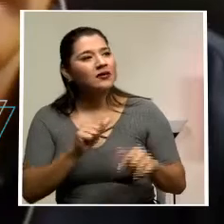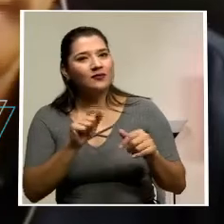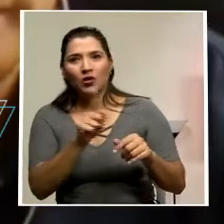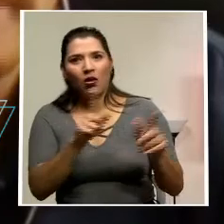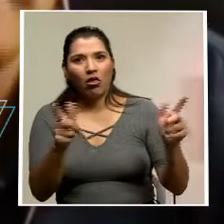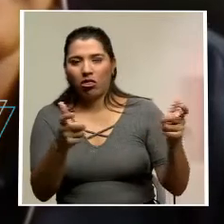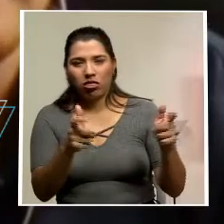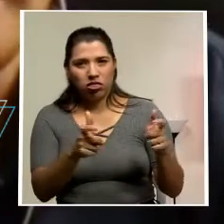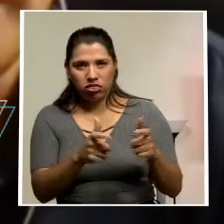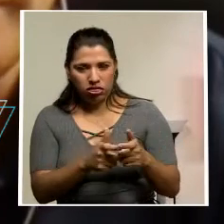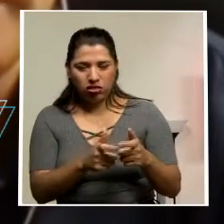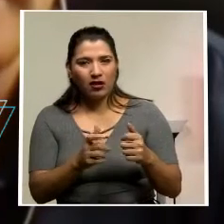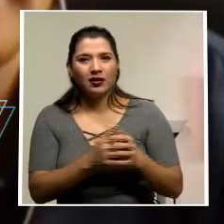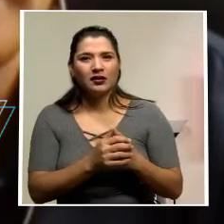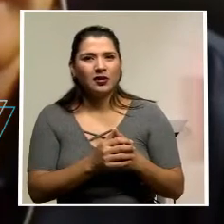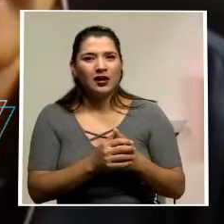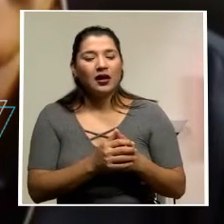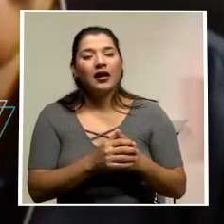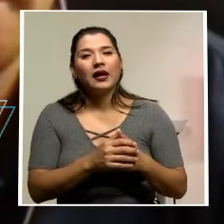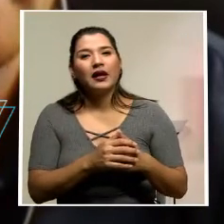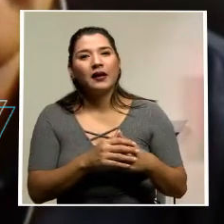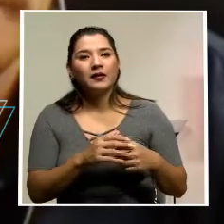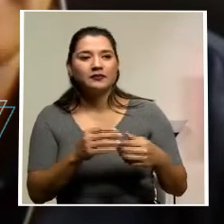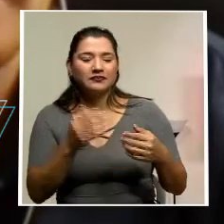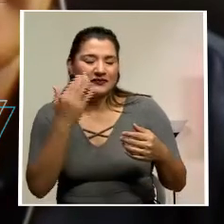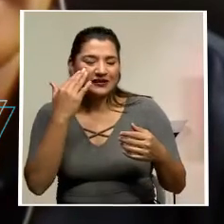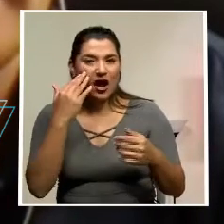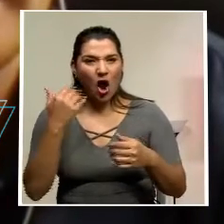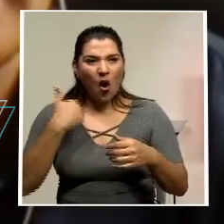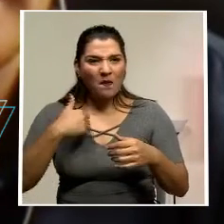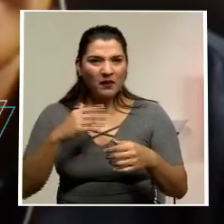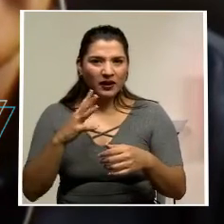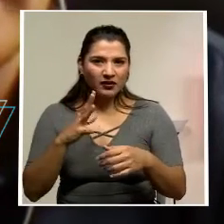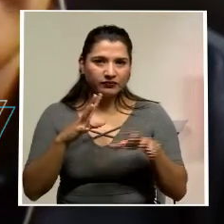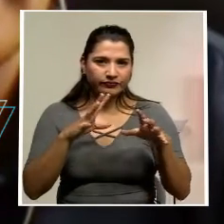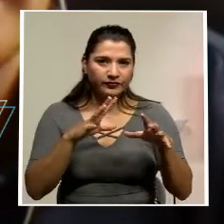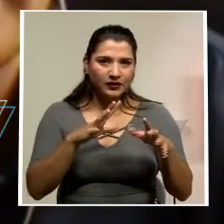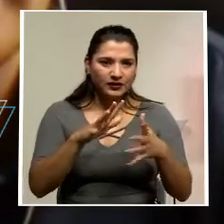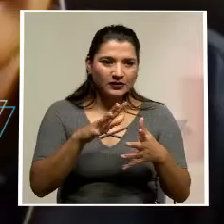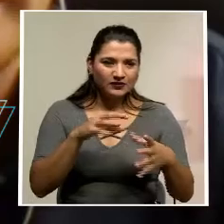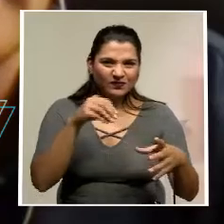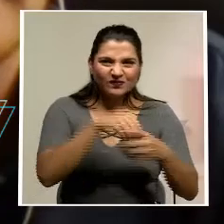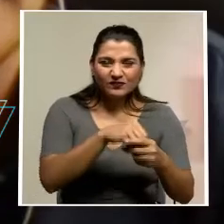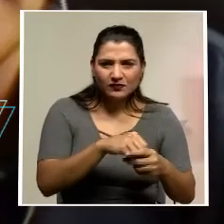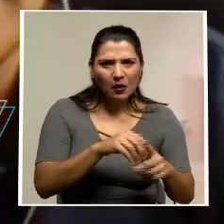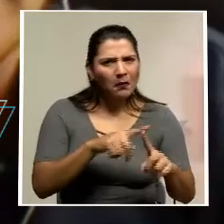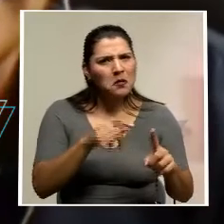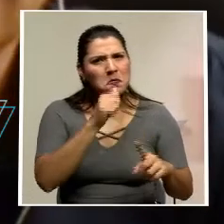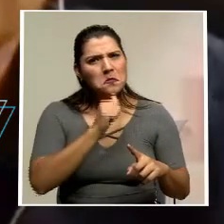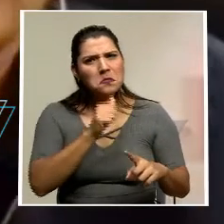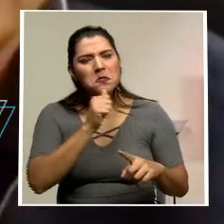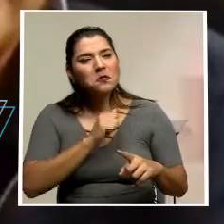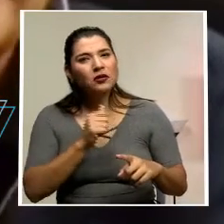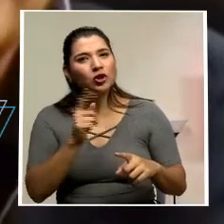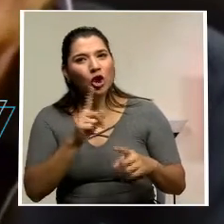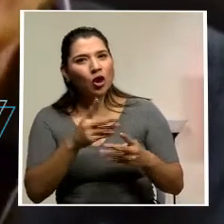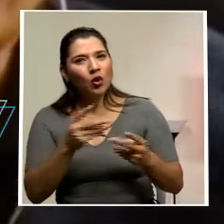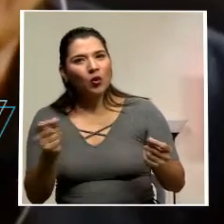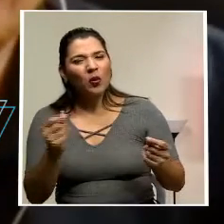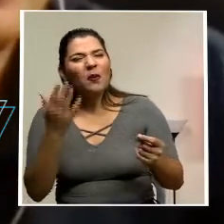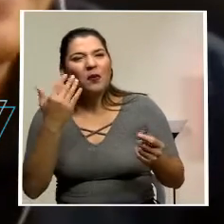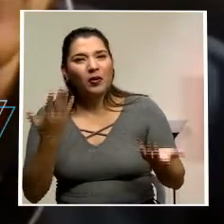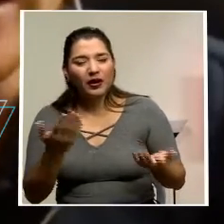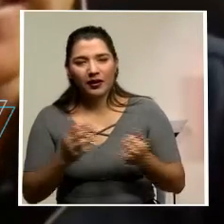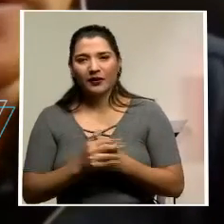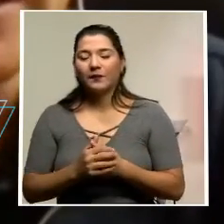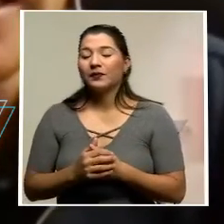irrupción del hombre en la zona que ha transformado completamente el ambiente. Claro, uno